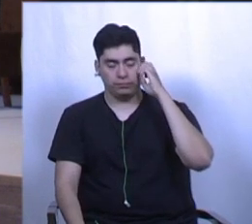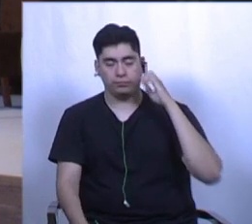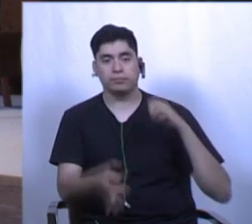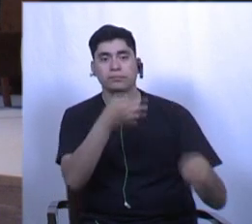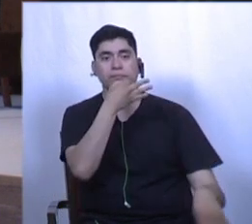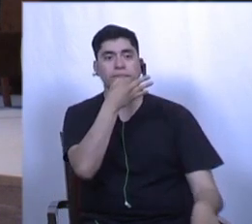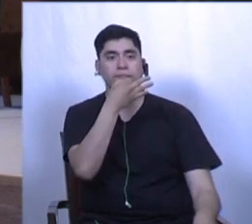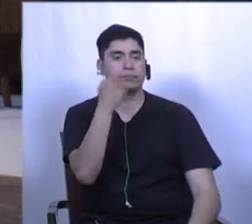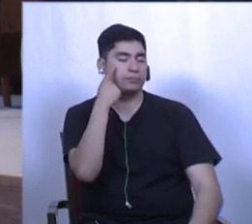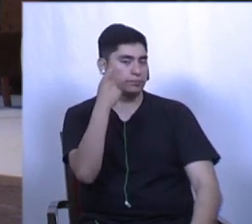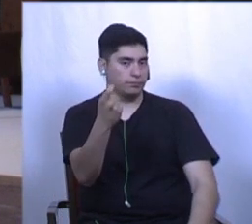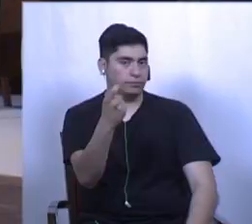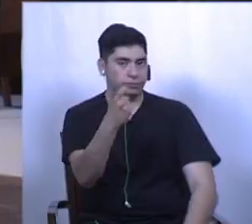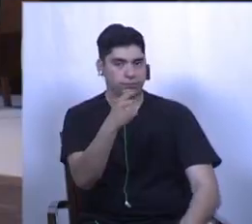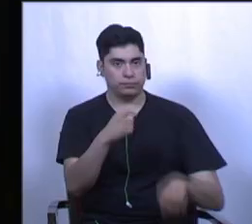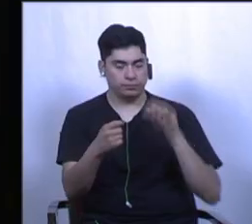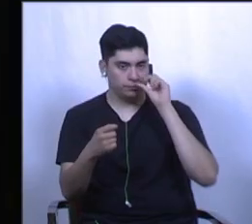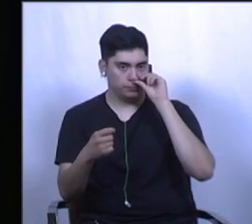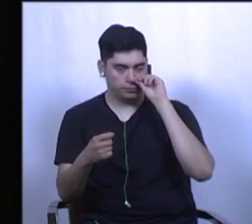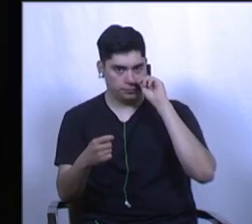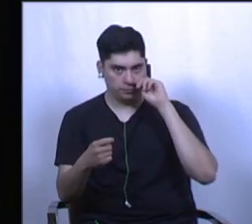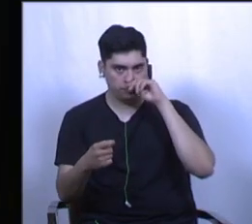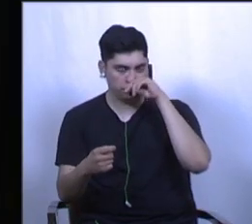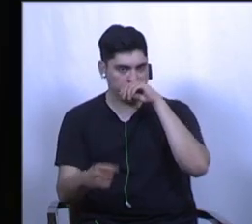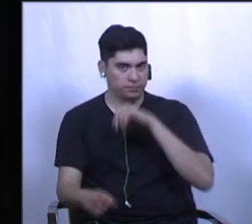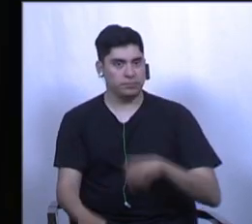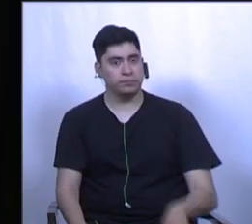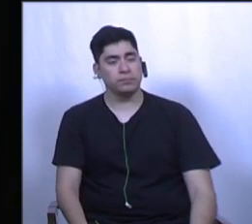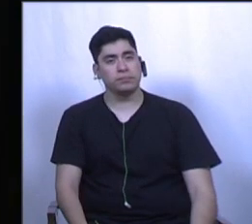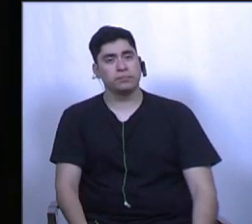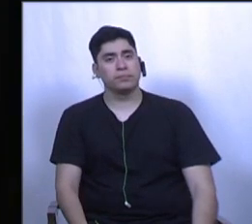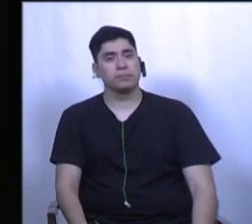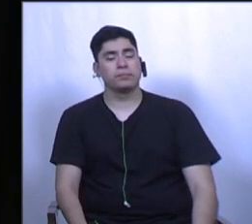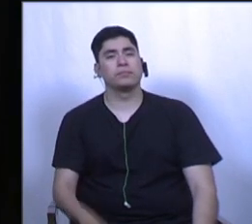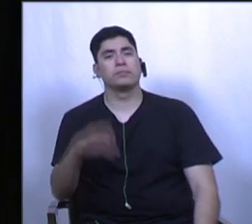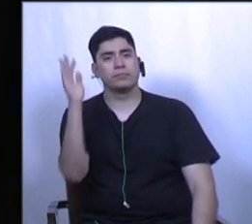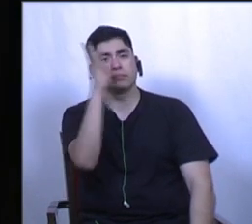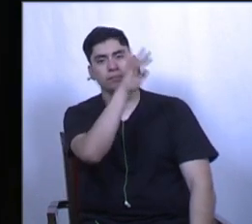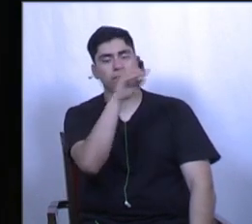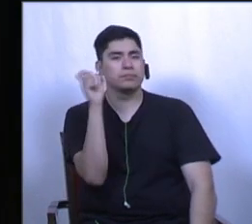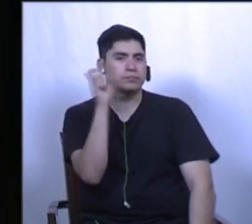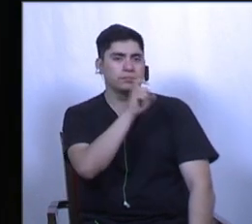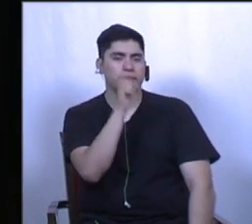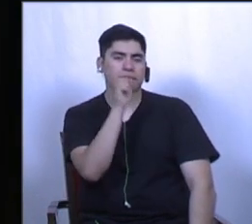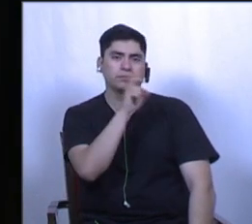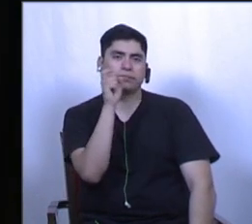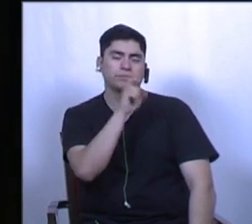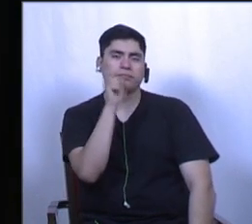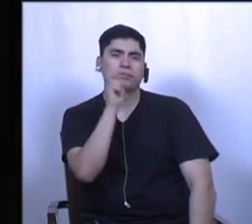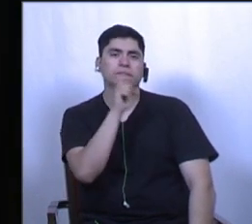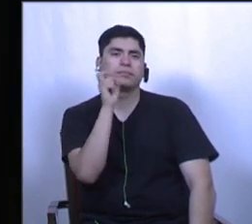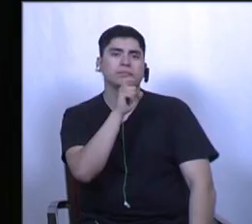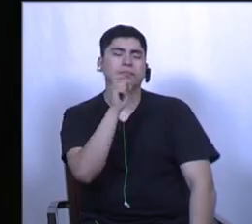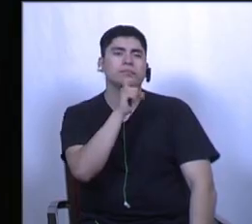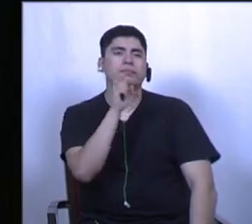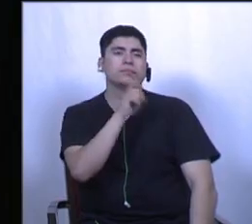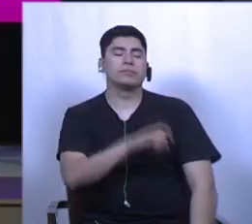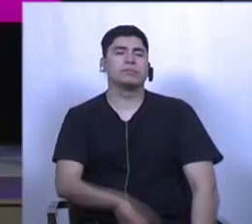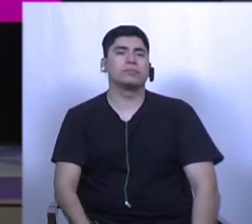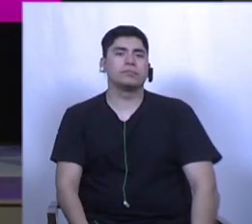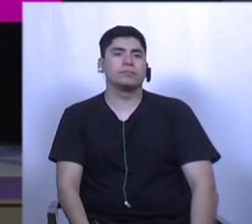azul corresponden a muestras intestinales humanas. El color rojo son entornos